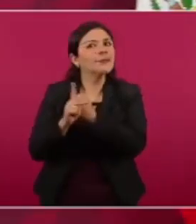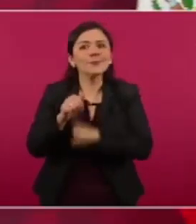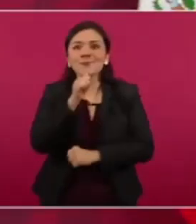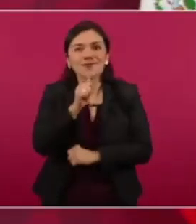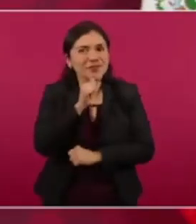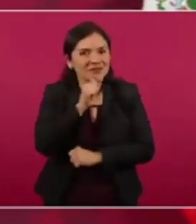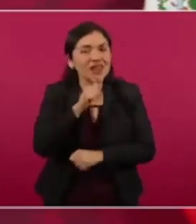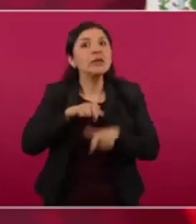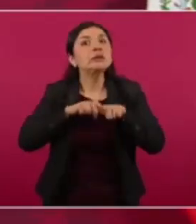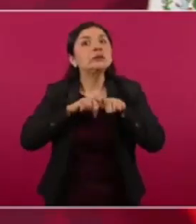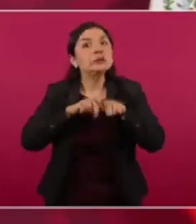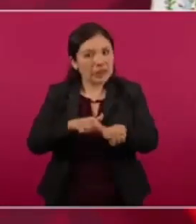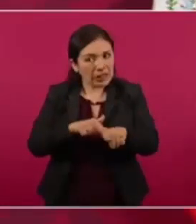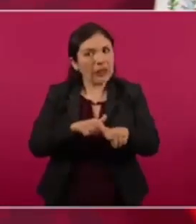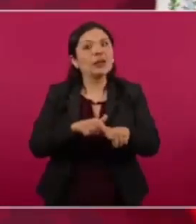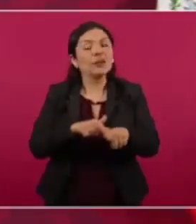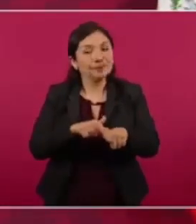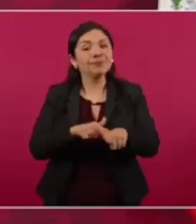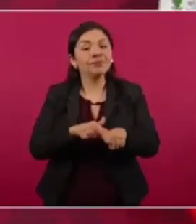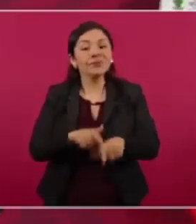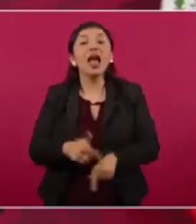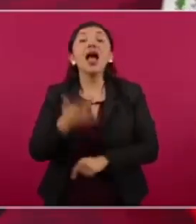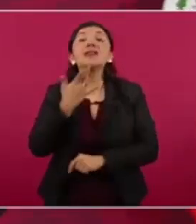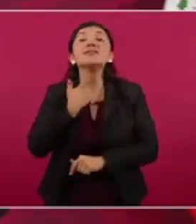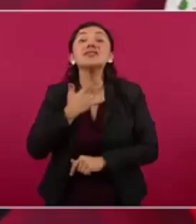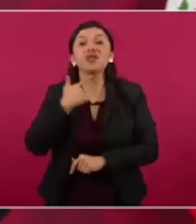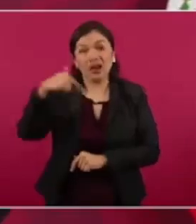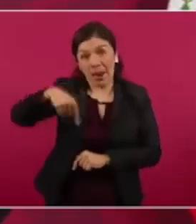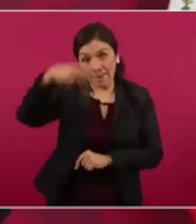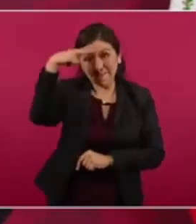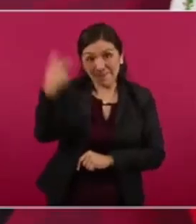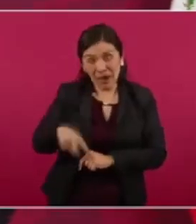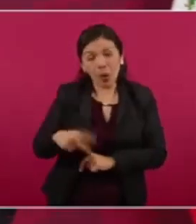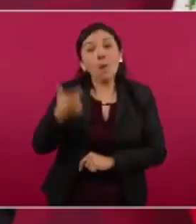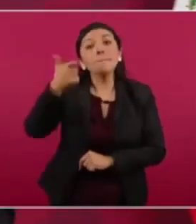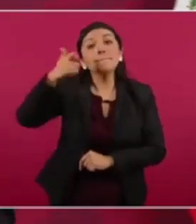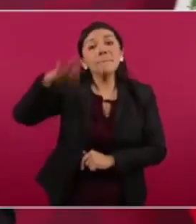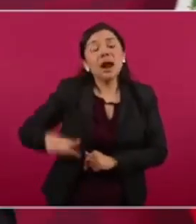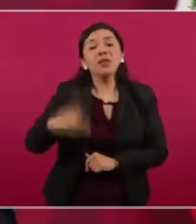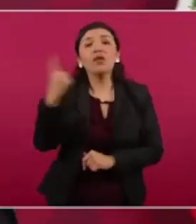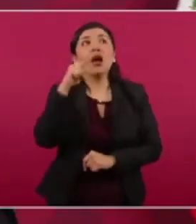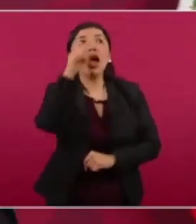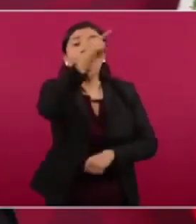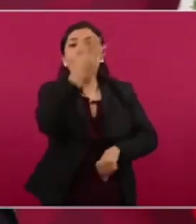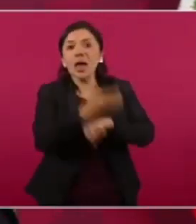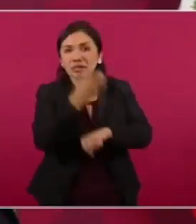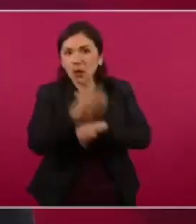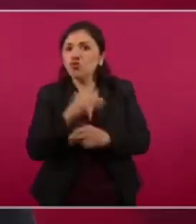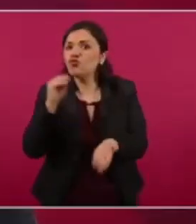Sigue costando menos la gasolina en México que en Estados Unidos.